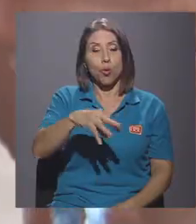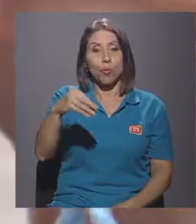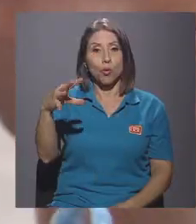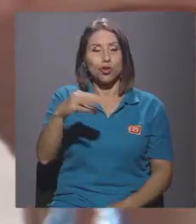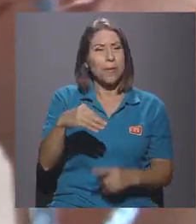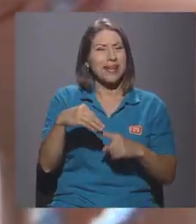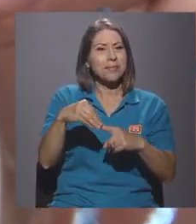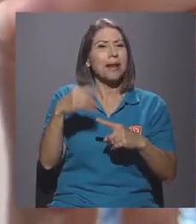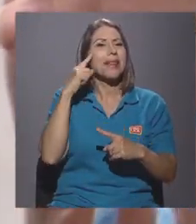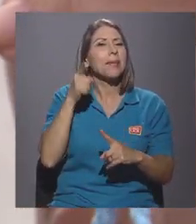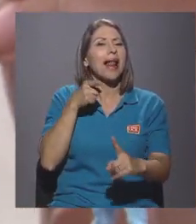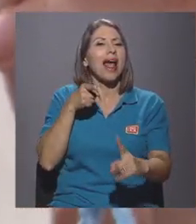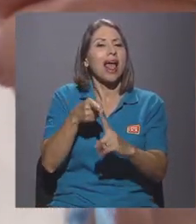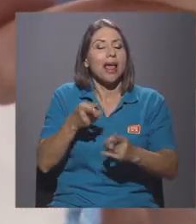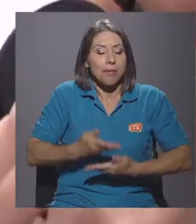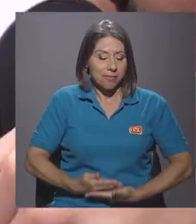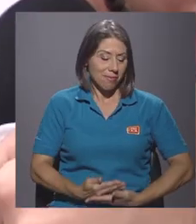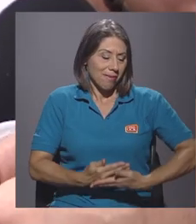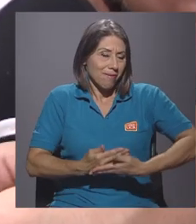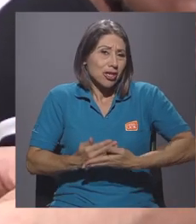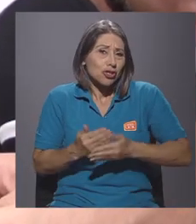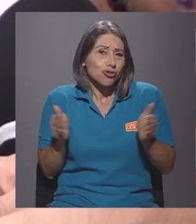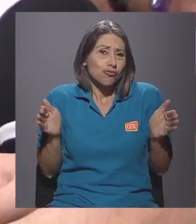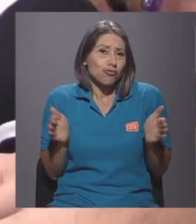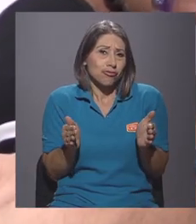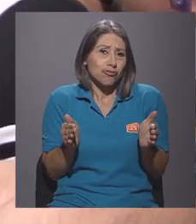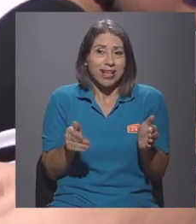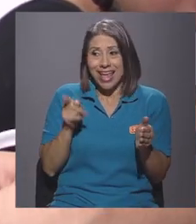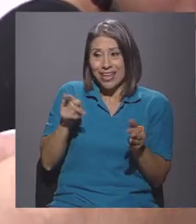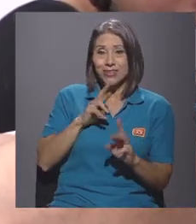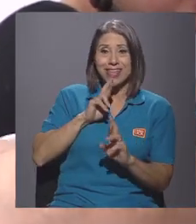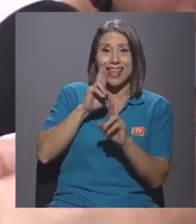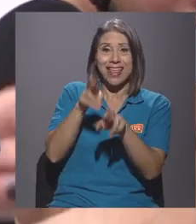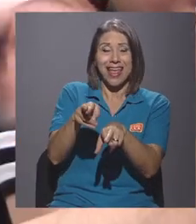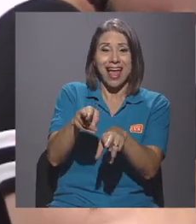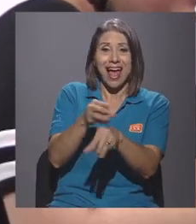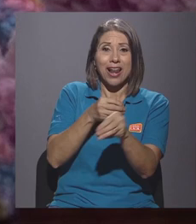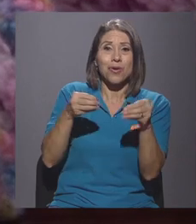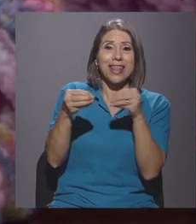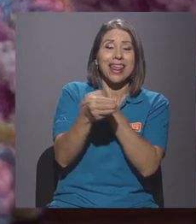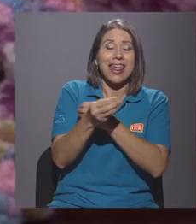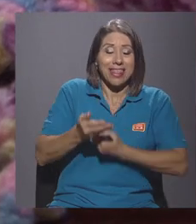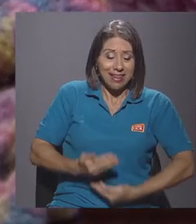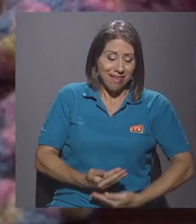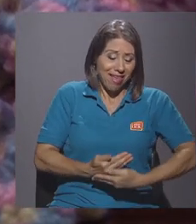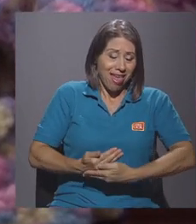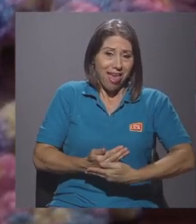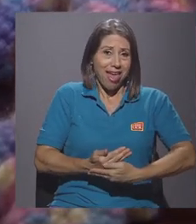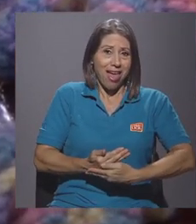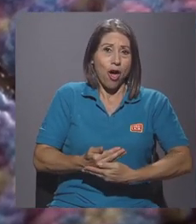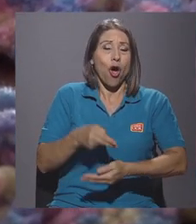prematuros. Los pulpos serán donados a la unidad de neonatología del Hospital Max Peralta de Cartago.